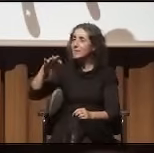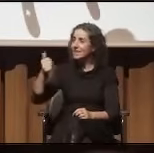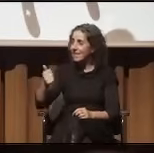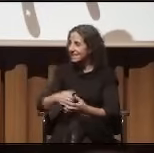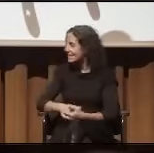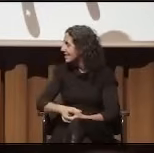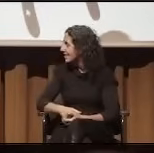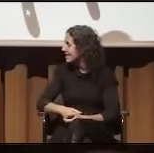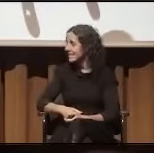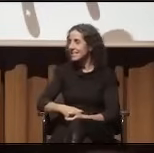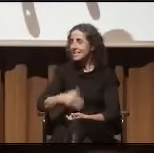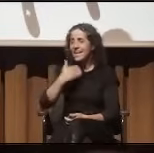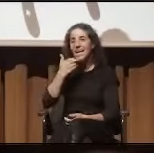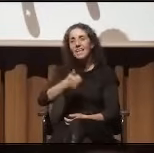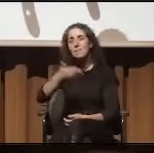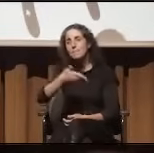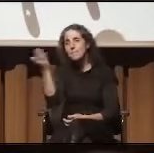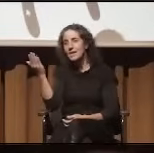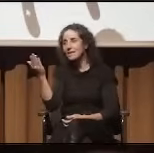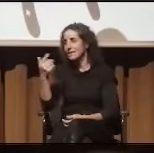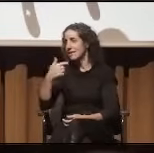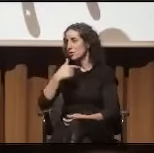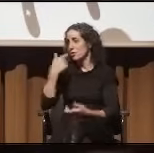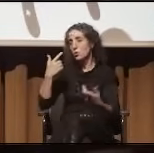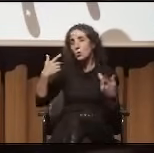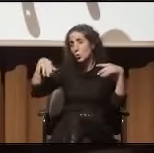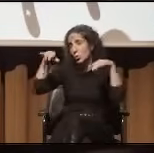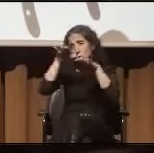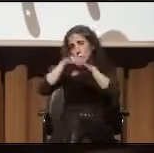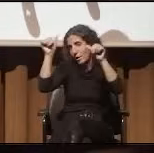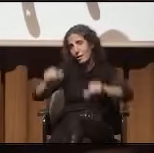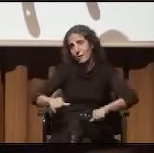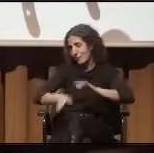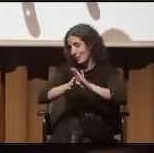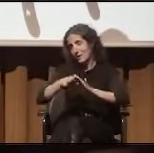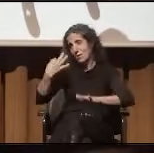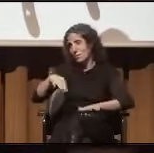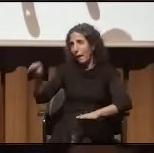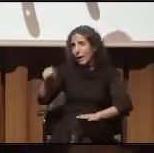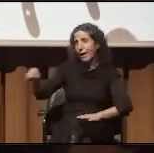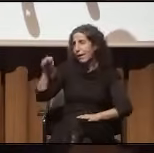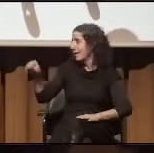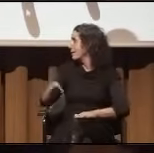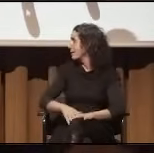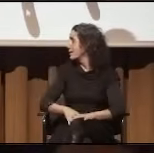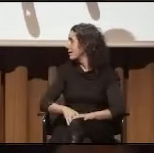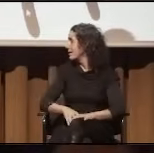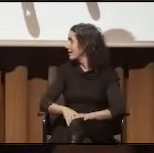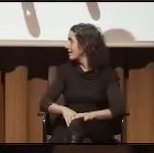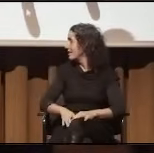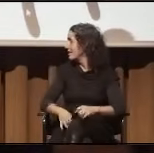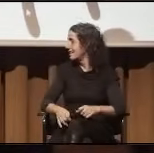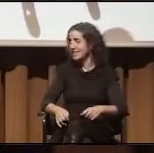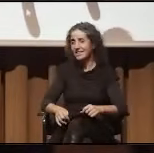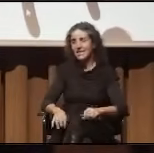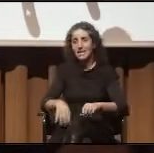Gracias. ¿Alguien más? No sé, yo me quedaría toda la noche. Las 10:15 yo... La gente no ha cenado, ¿eh? Algunos no hemos cenado,